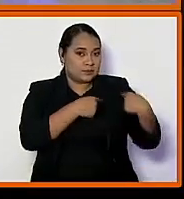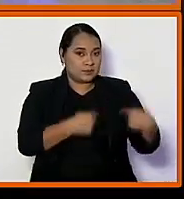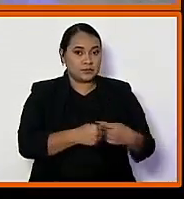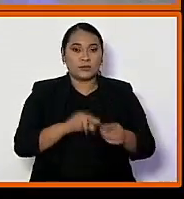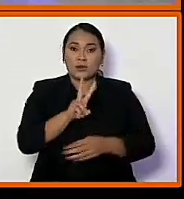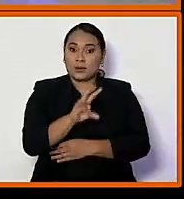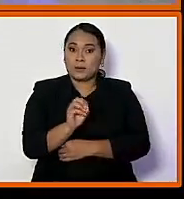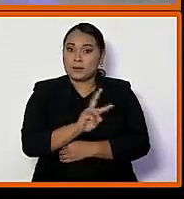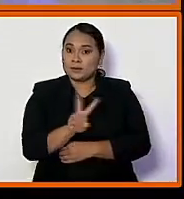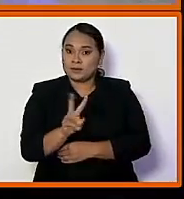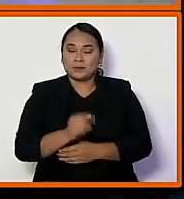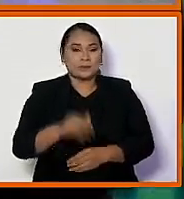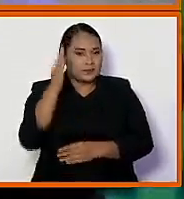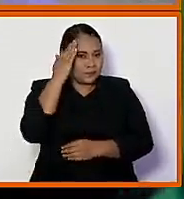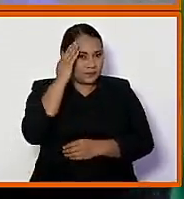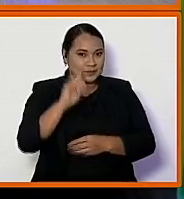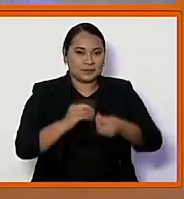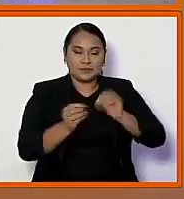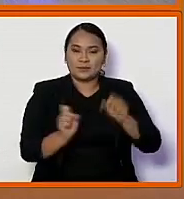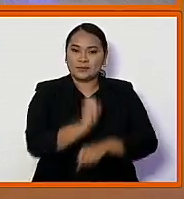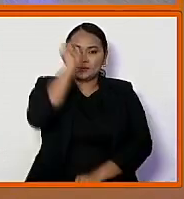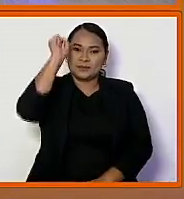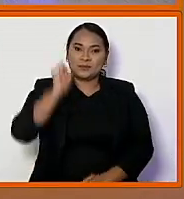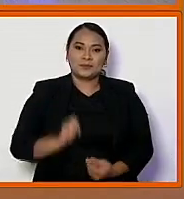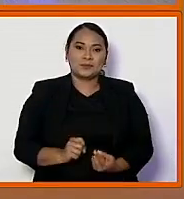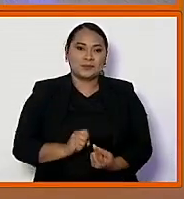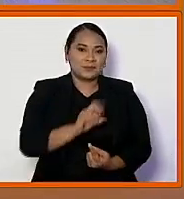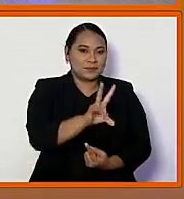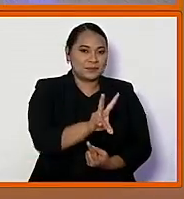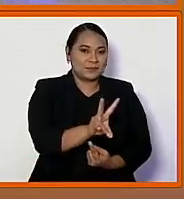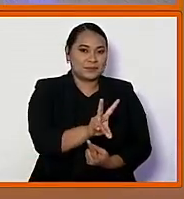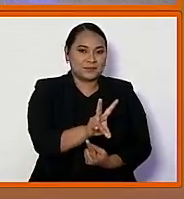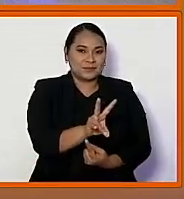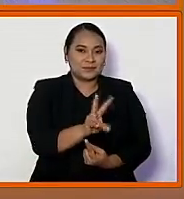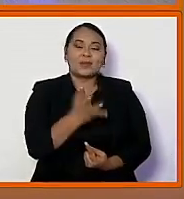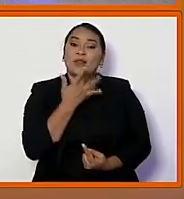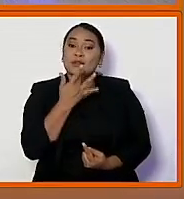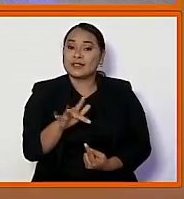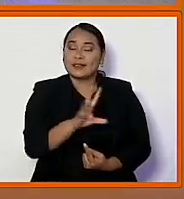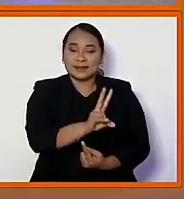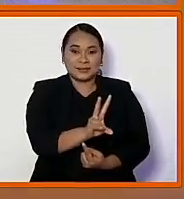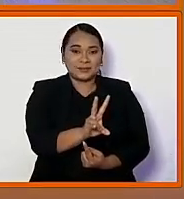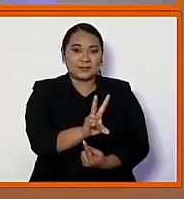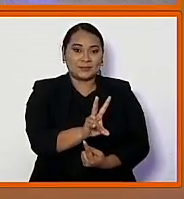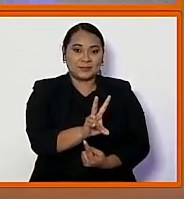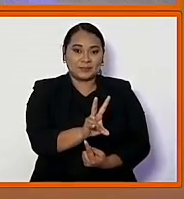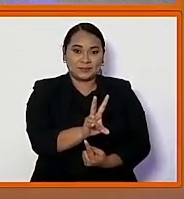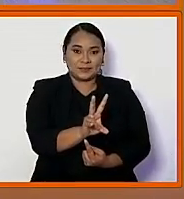dígito. Y este es el 7. Segundo dígito ganador, mucha suerte.